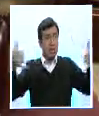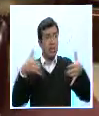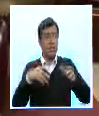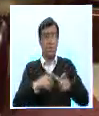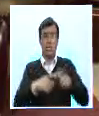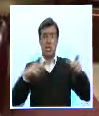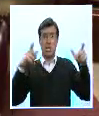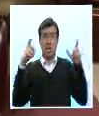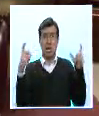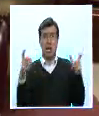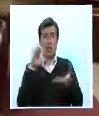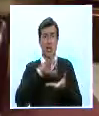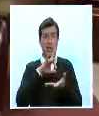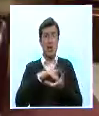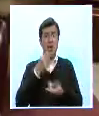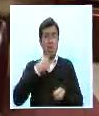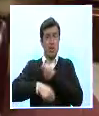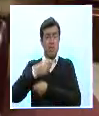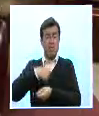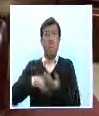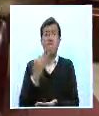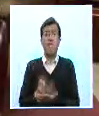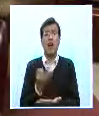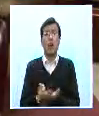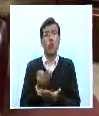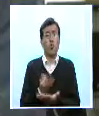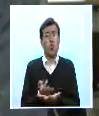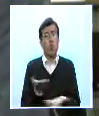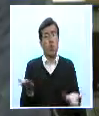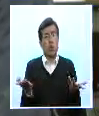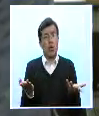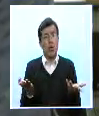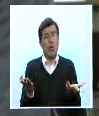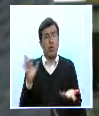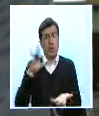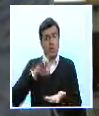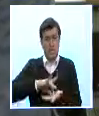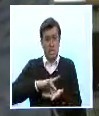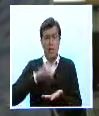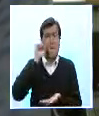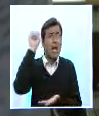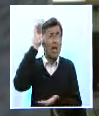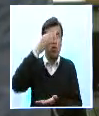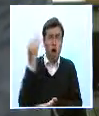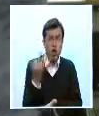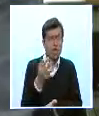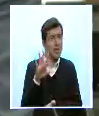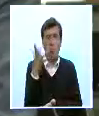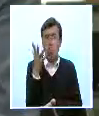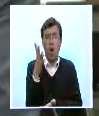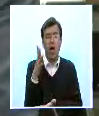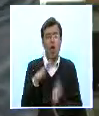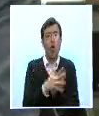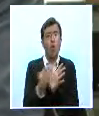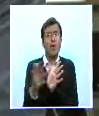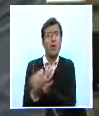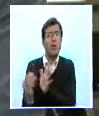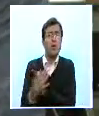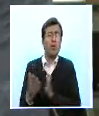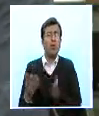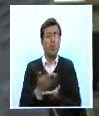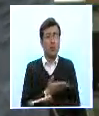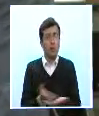inclusive meten facturas por la venta de películas que no son películas originales y de hecho el auge de este comercio